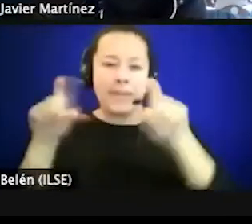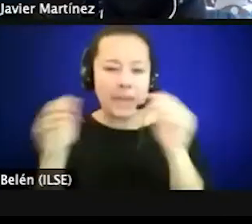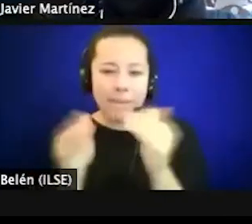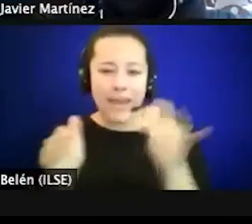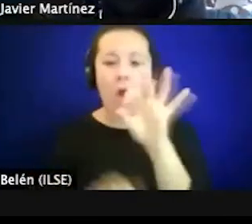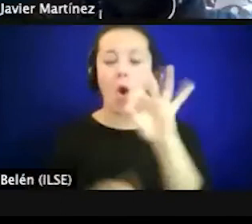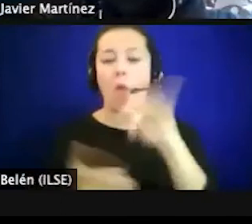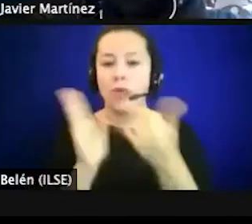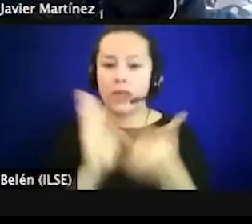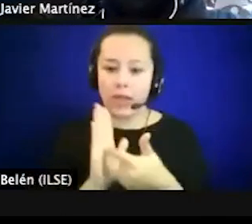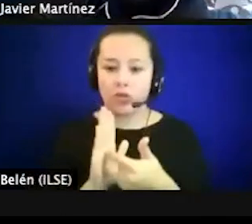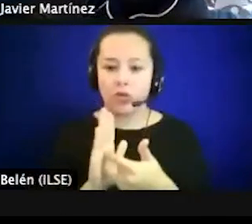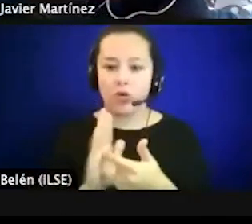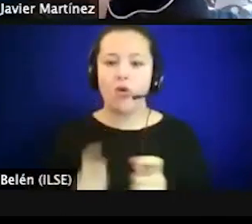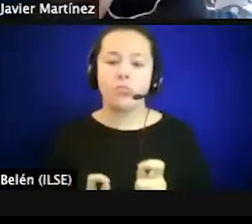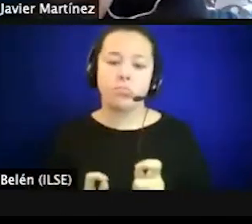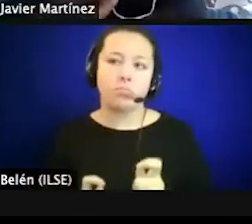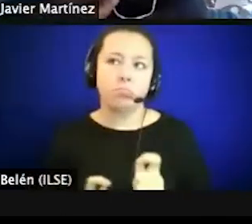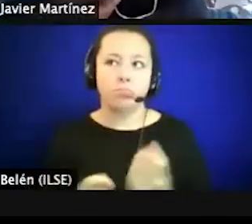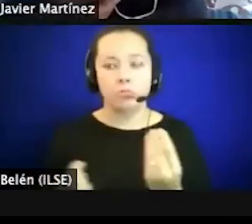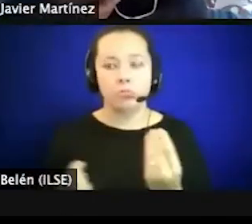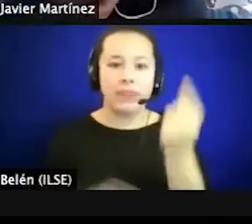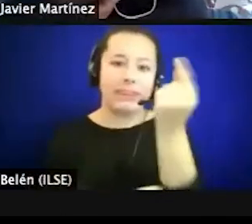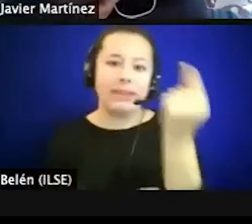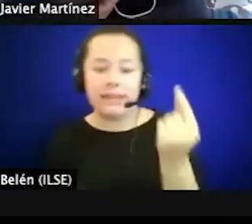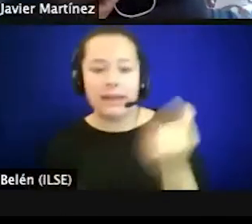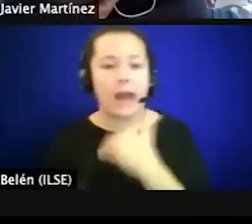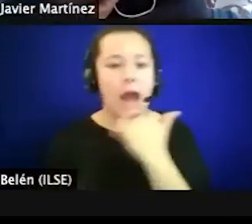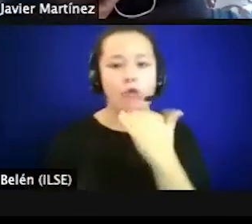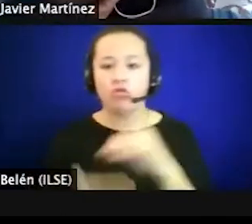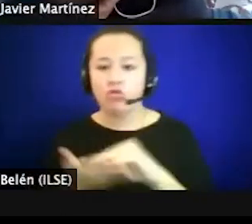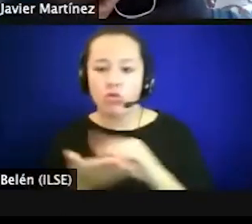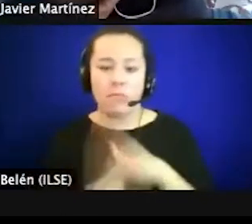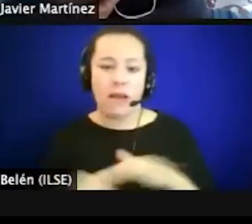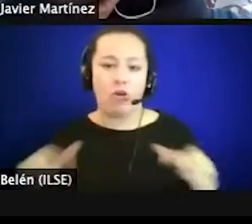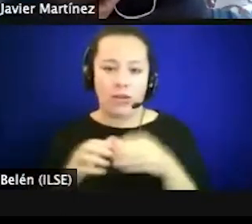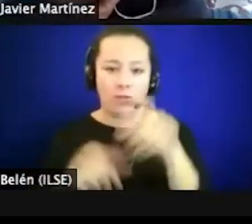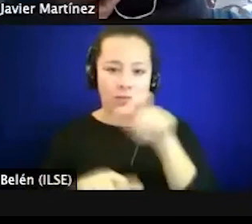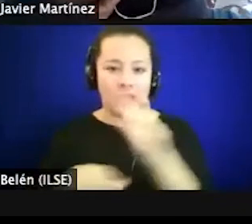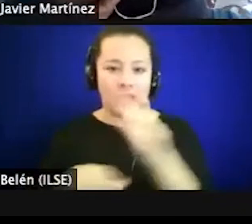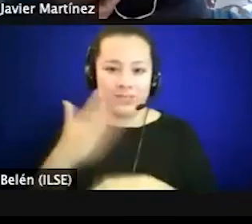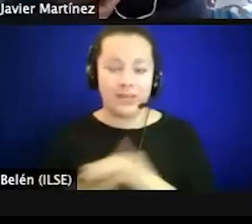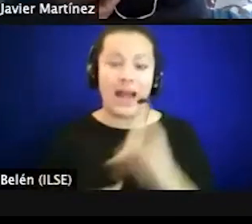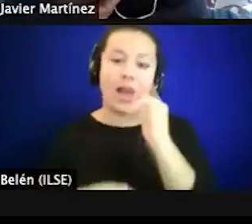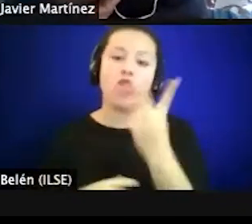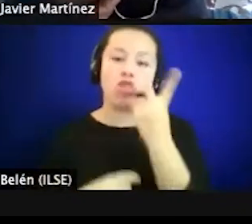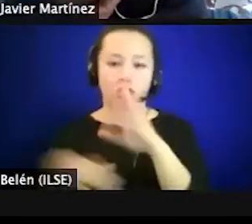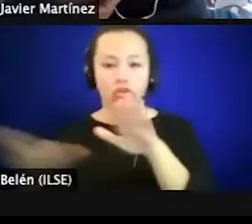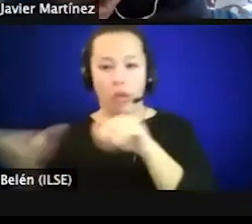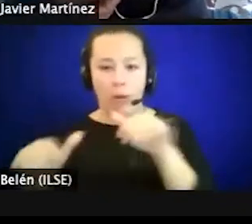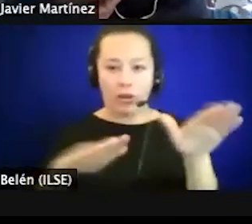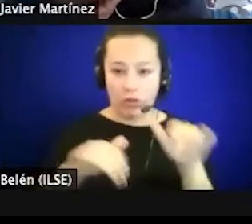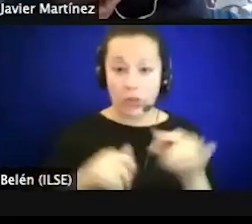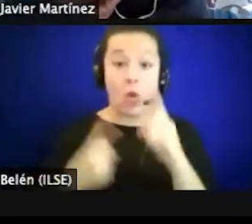que diseñen soluciones para nuestro colectivo, tenemos dos convocatorias. Una convocatoria que